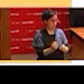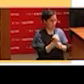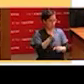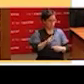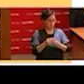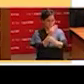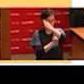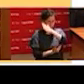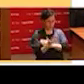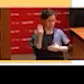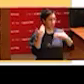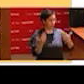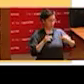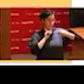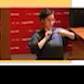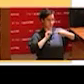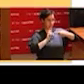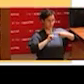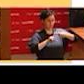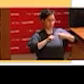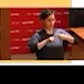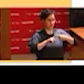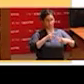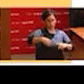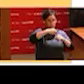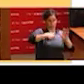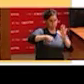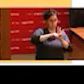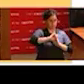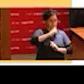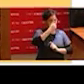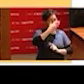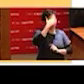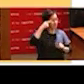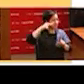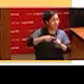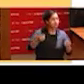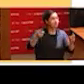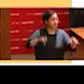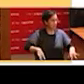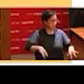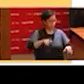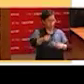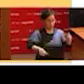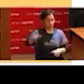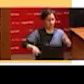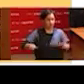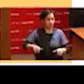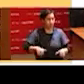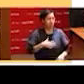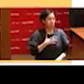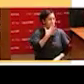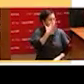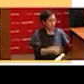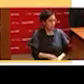este núcleo central de actuaciones son aquellas que van dirigidas directamente a destinatarios a personas